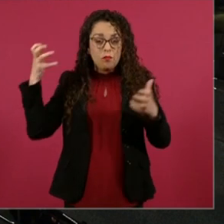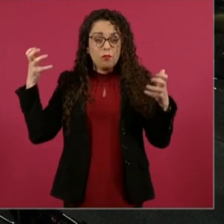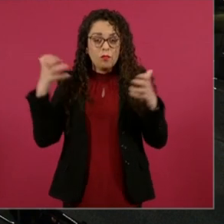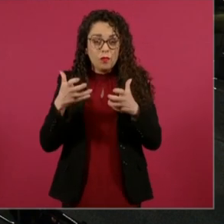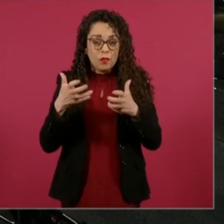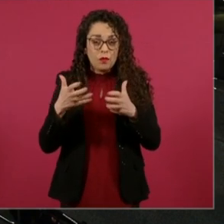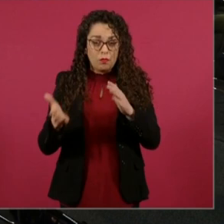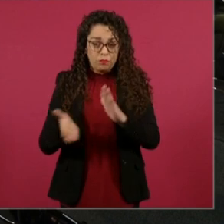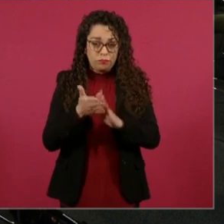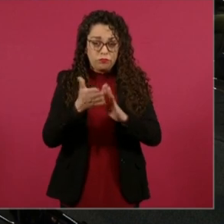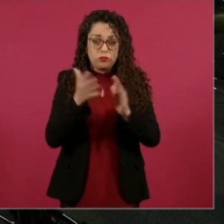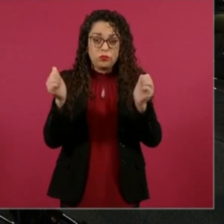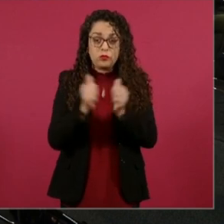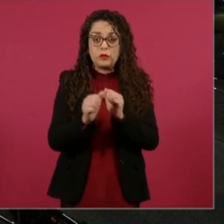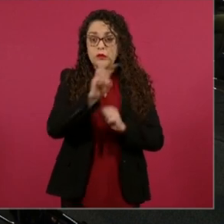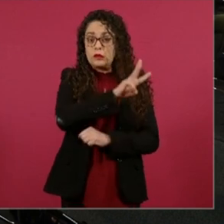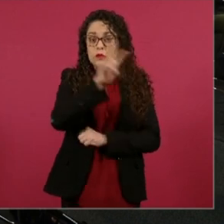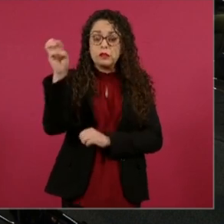300,000 millones,